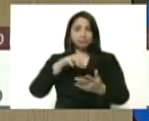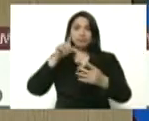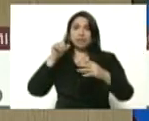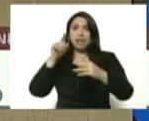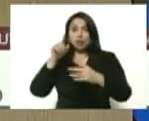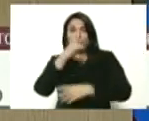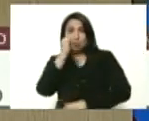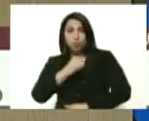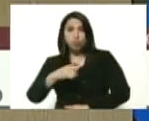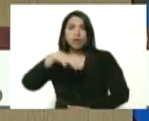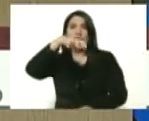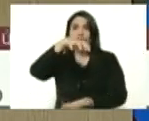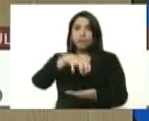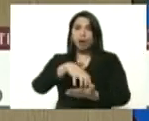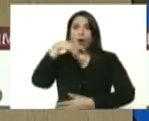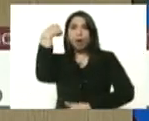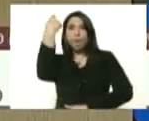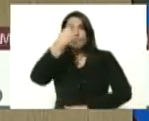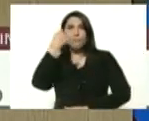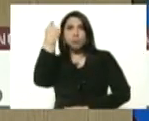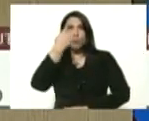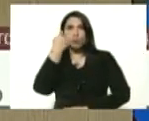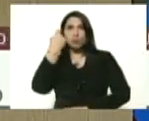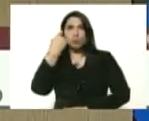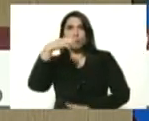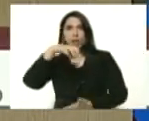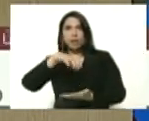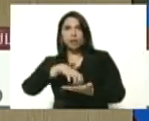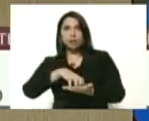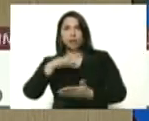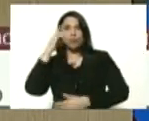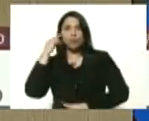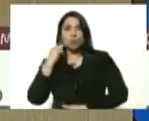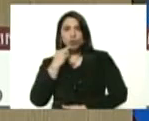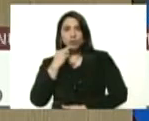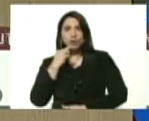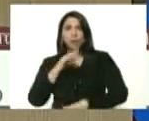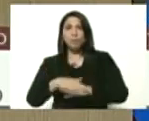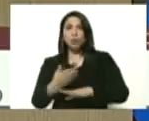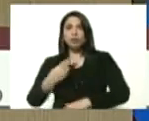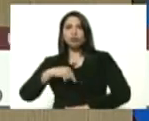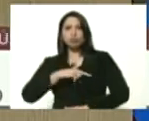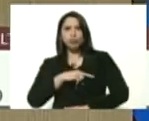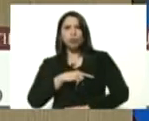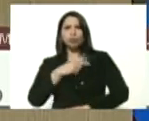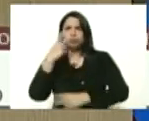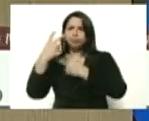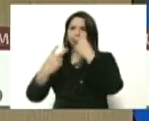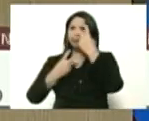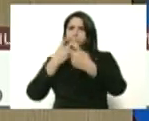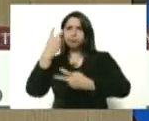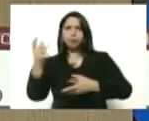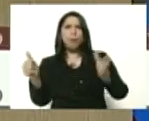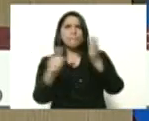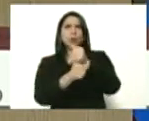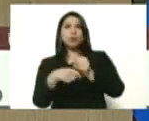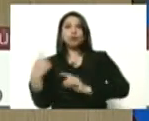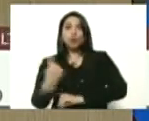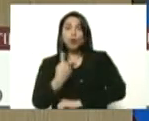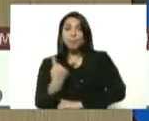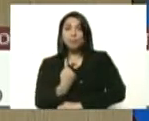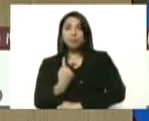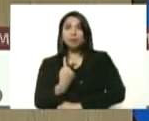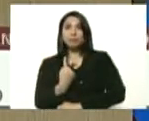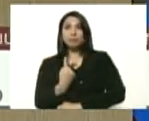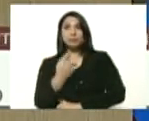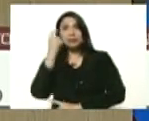Zulia, por el estado Apure, por el estado Bolívar, porque lo que estamos percatando es que solamente